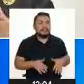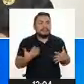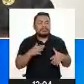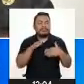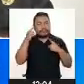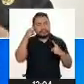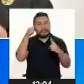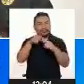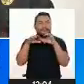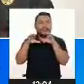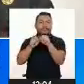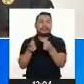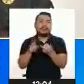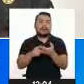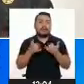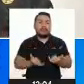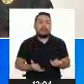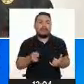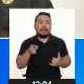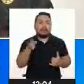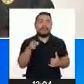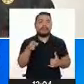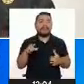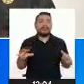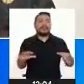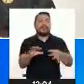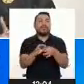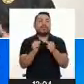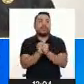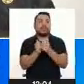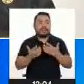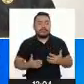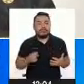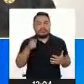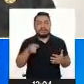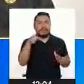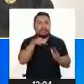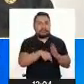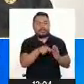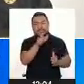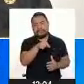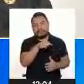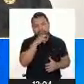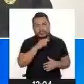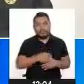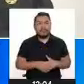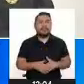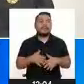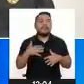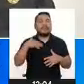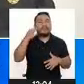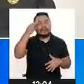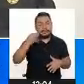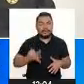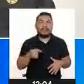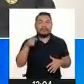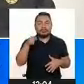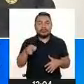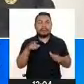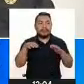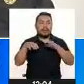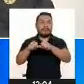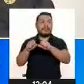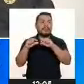establecer técnicamente hasta este momento la vinculación con el asesinato. Estamos seguros que esta